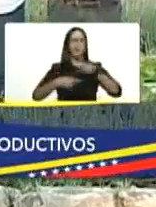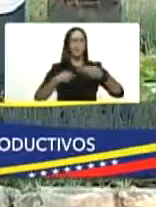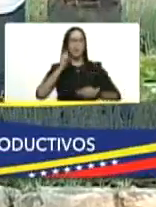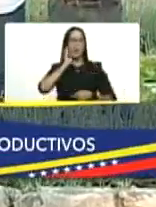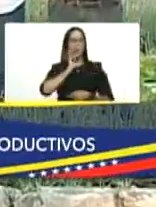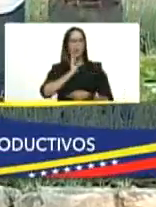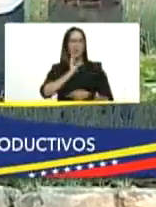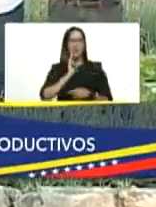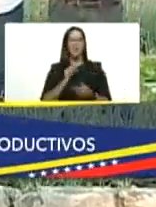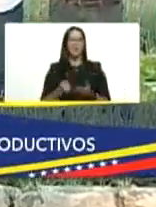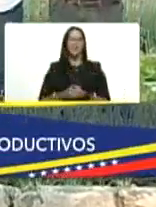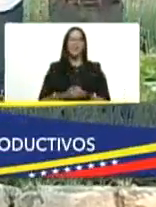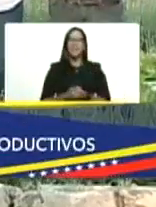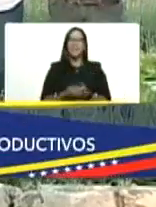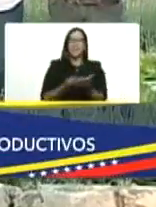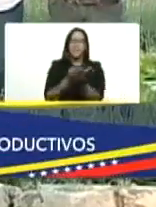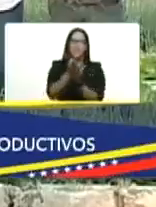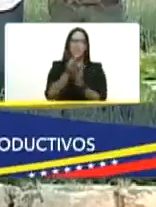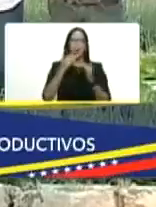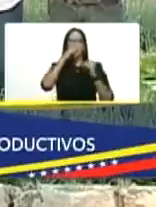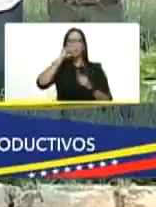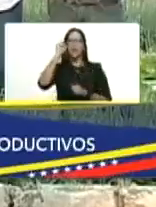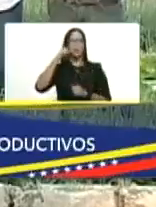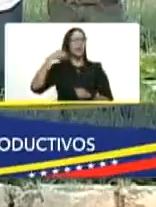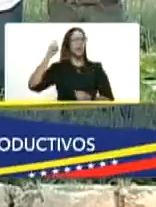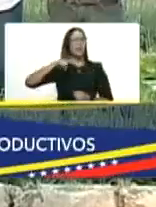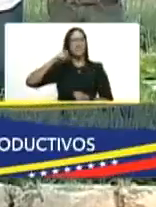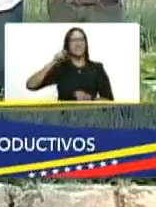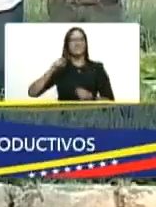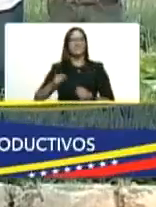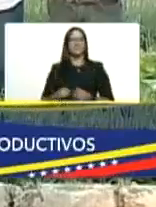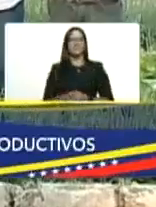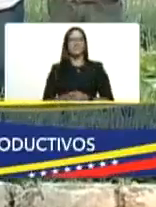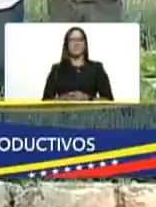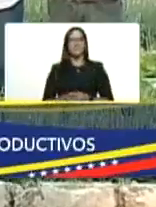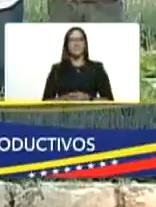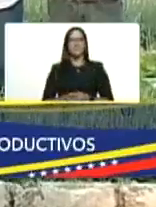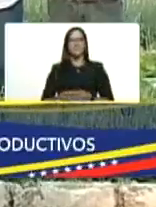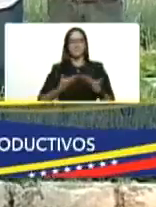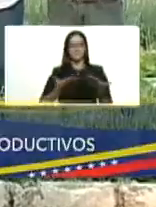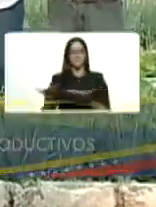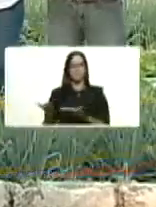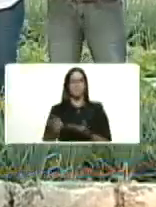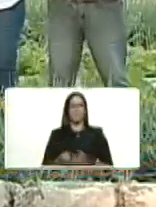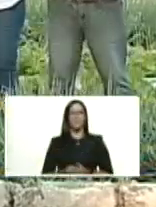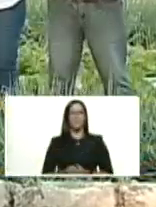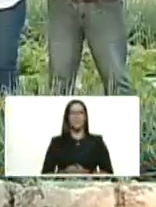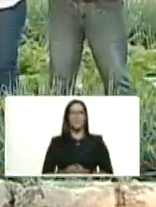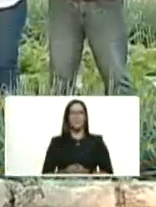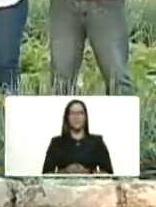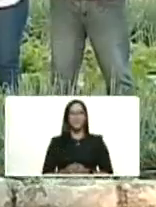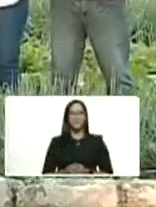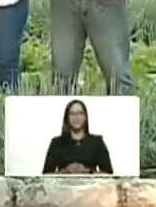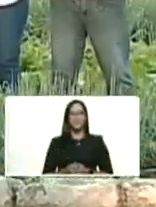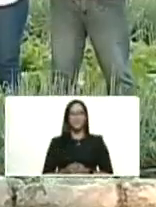bolivariana y restiado con Maduro para lo que sea. Adelante, mi comandante.